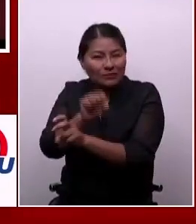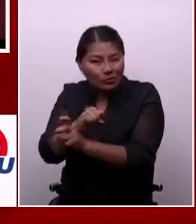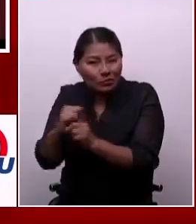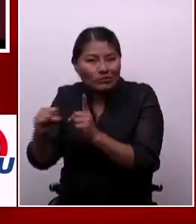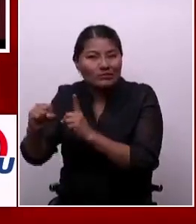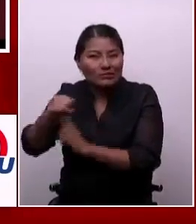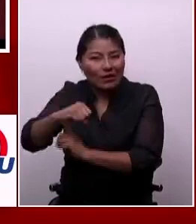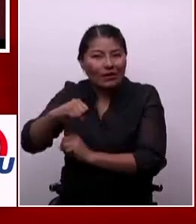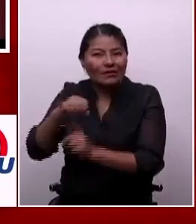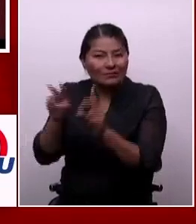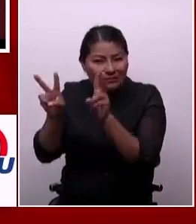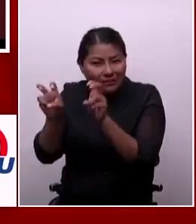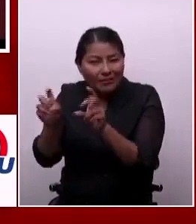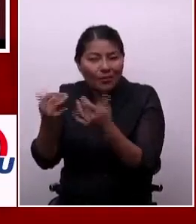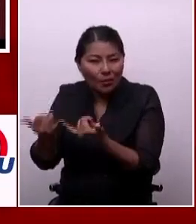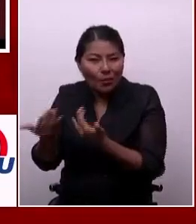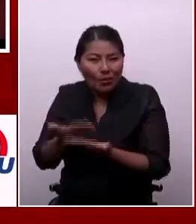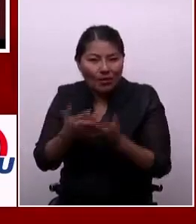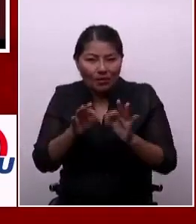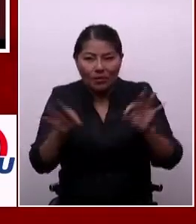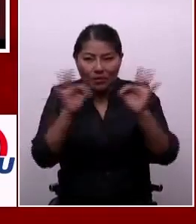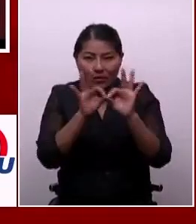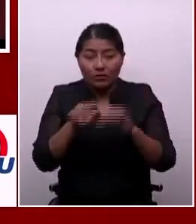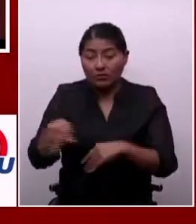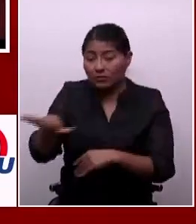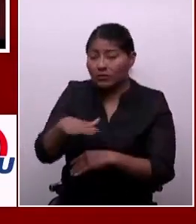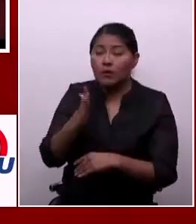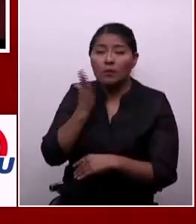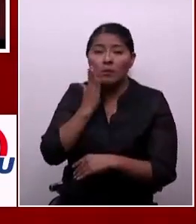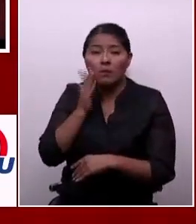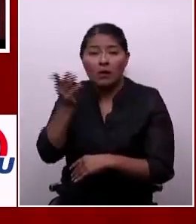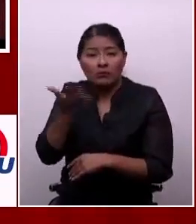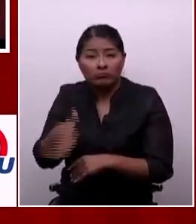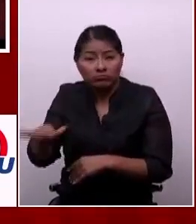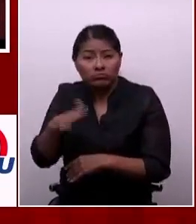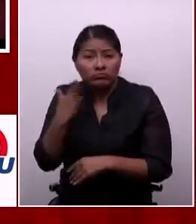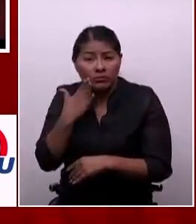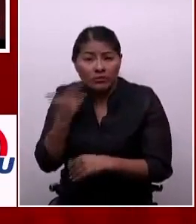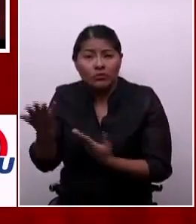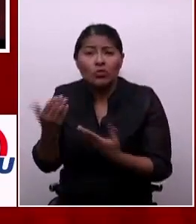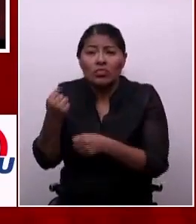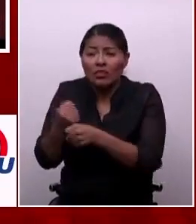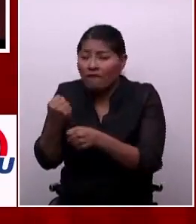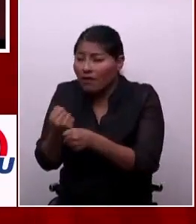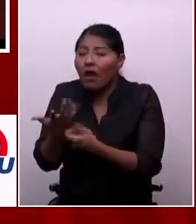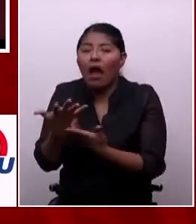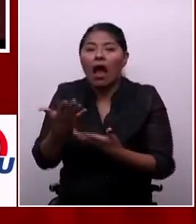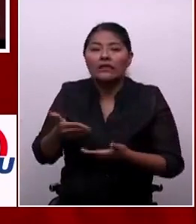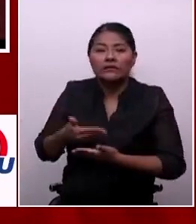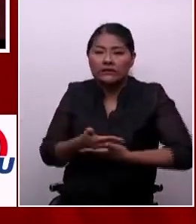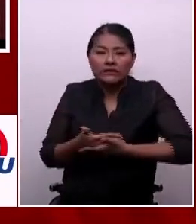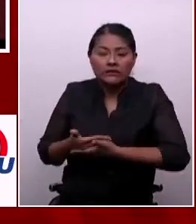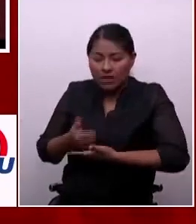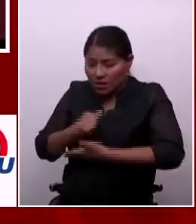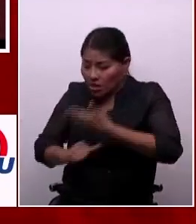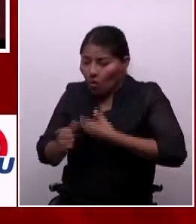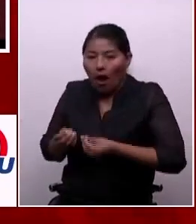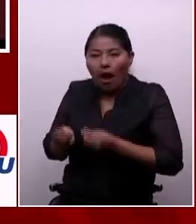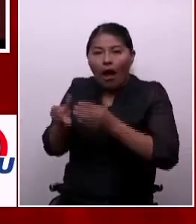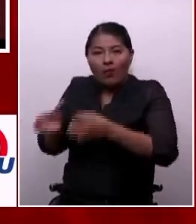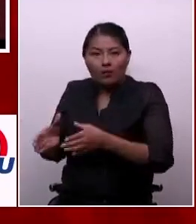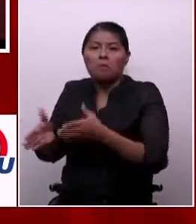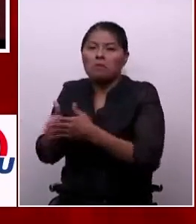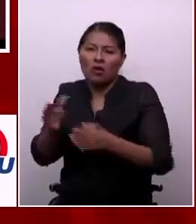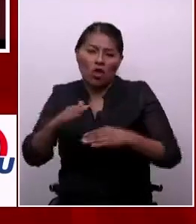verdad hoy las madres quieren trabajar pero no quieren no saben dónde dejar a sus hijos por eso es que vamos a construir las cunas